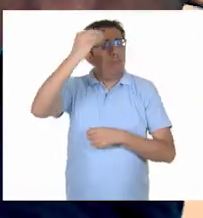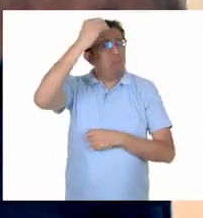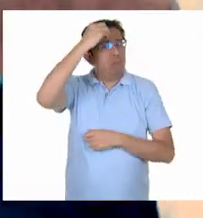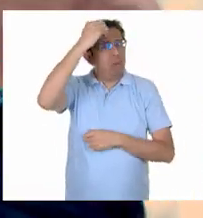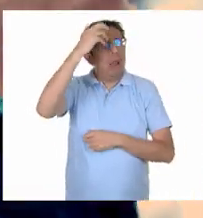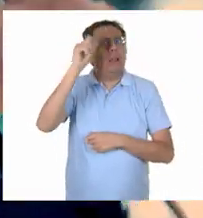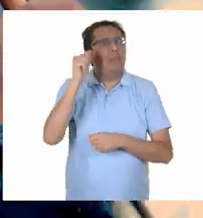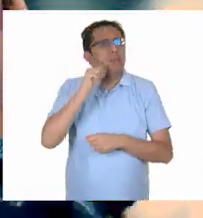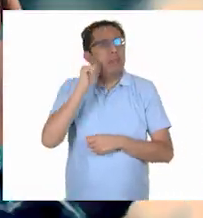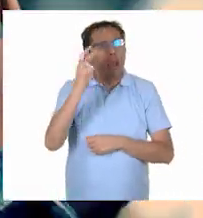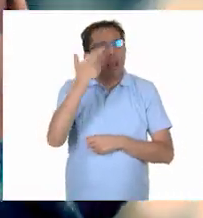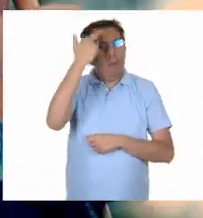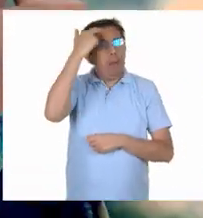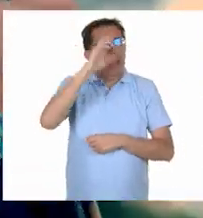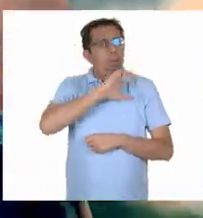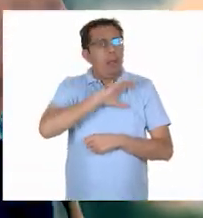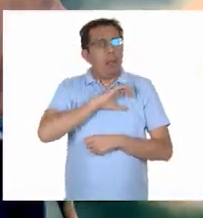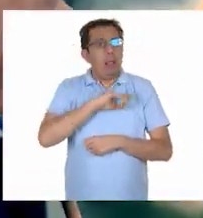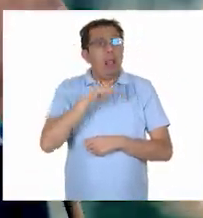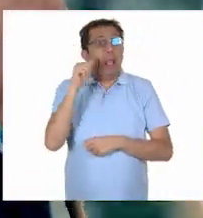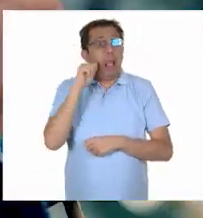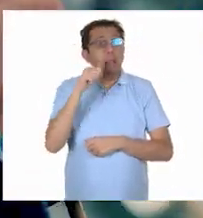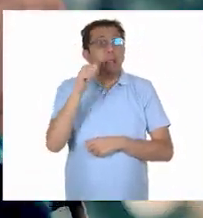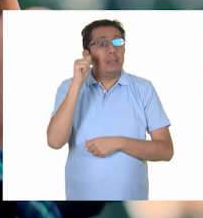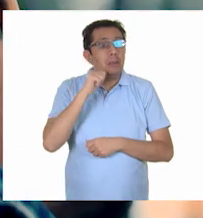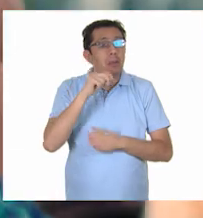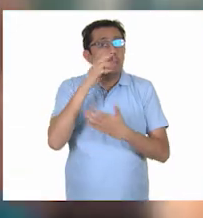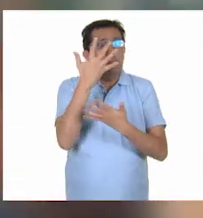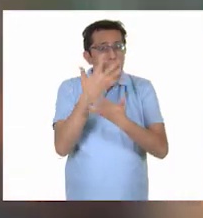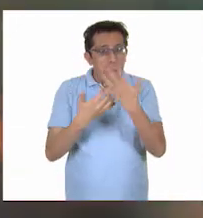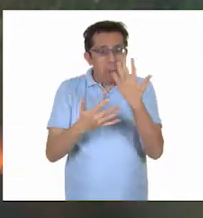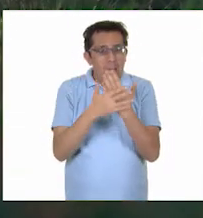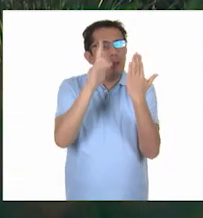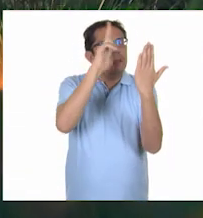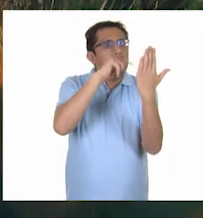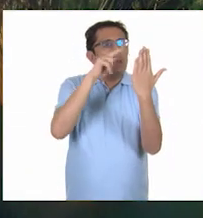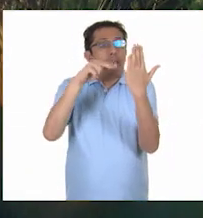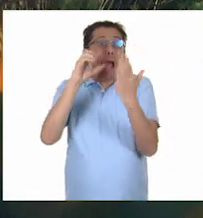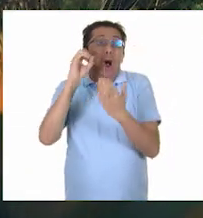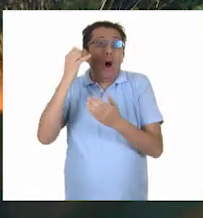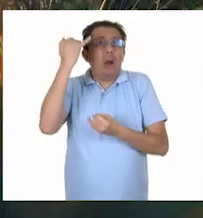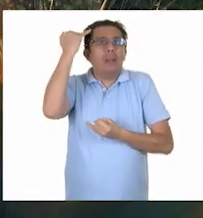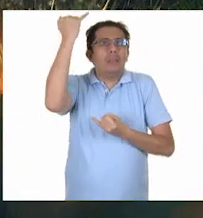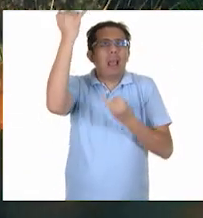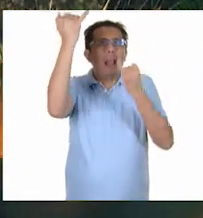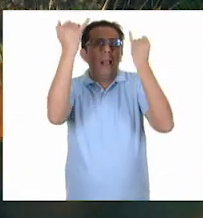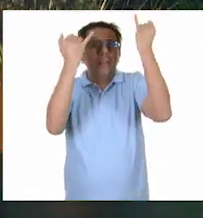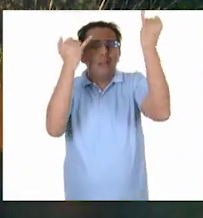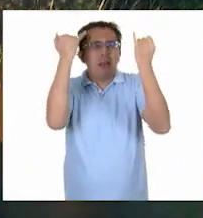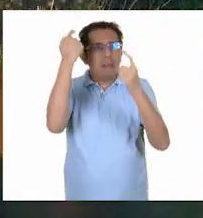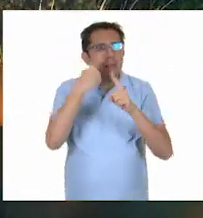cariño. Cuando no pintaba con los brazos, lo hacía con las ideas.